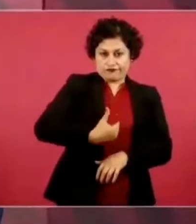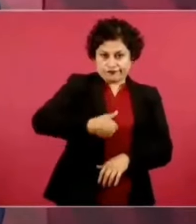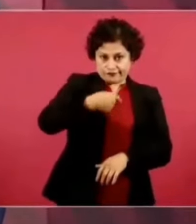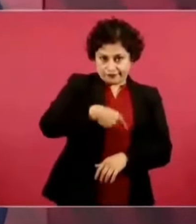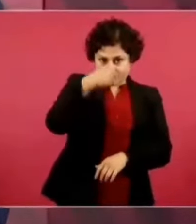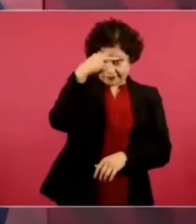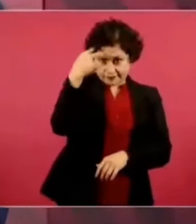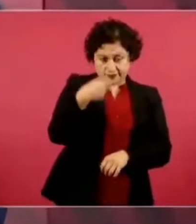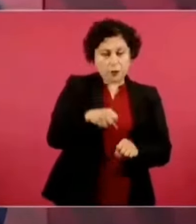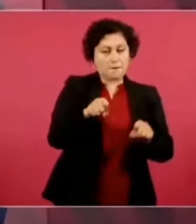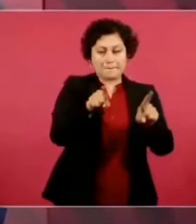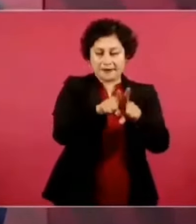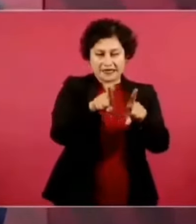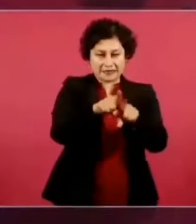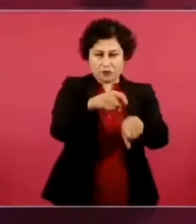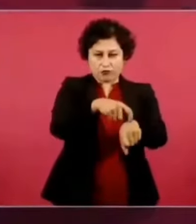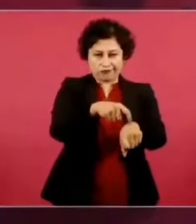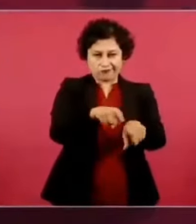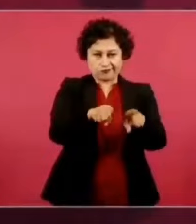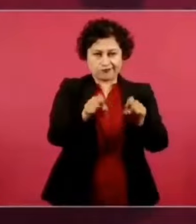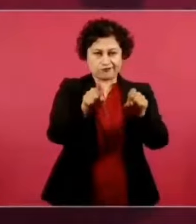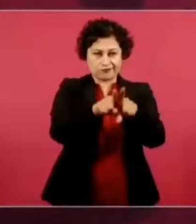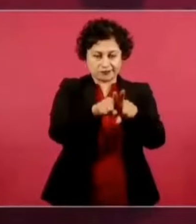al mismo tiempo,